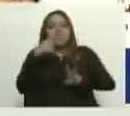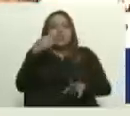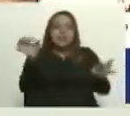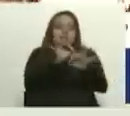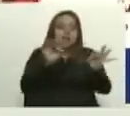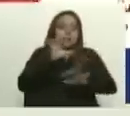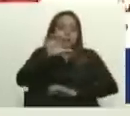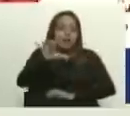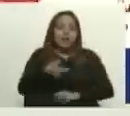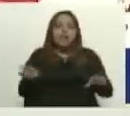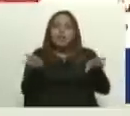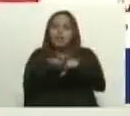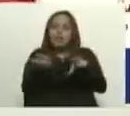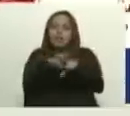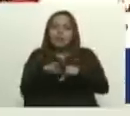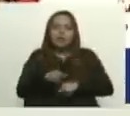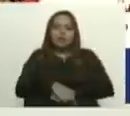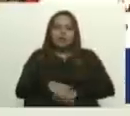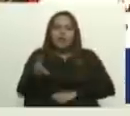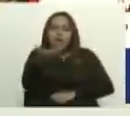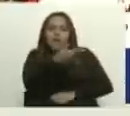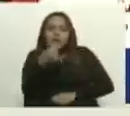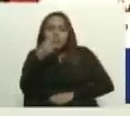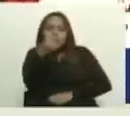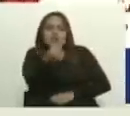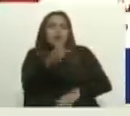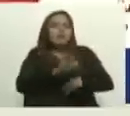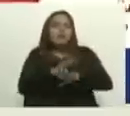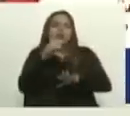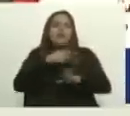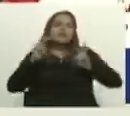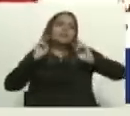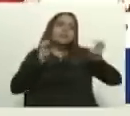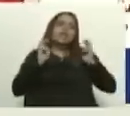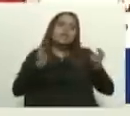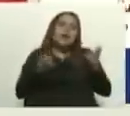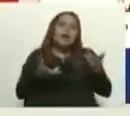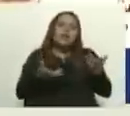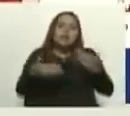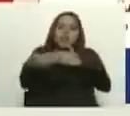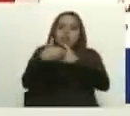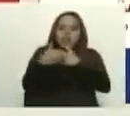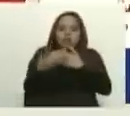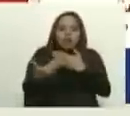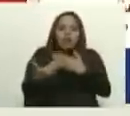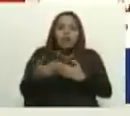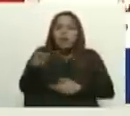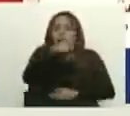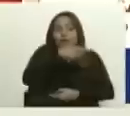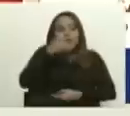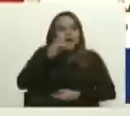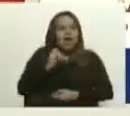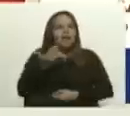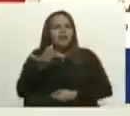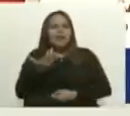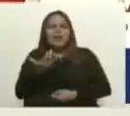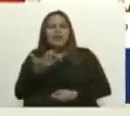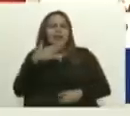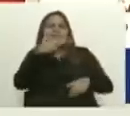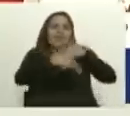ellos lo van a decir porque no es un tema de autoridad en este caso, sino de que son unos sinvergüenzas. Y no les importa